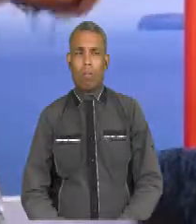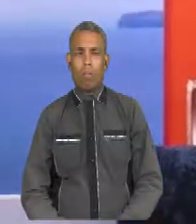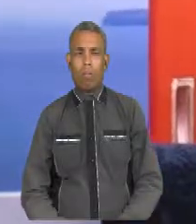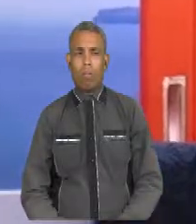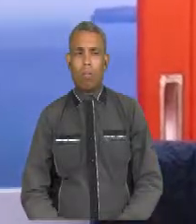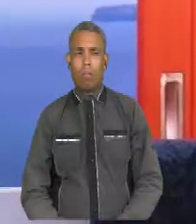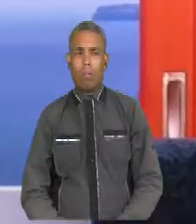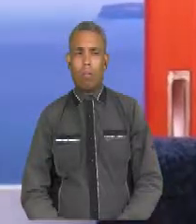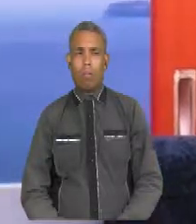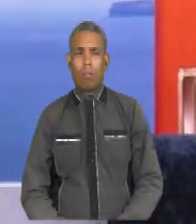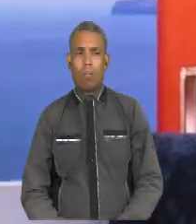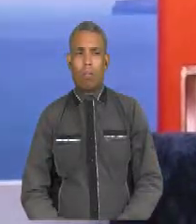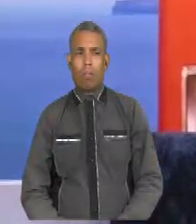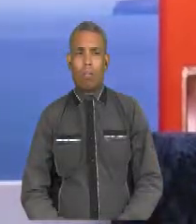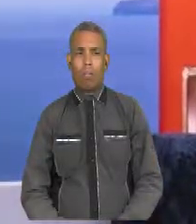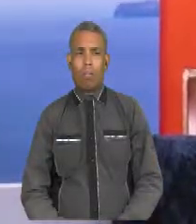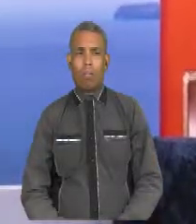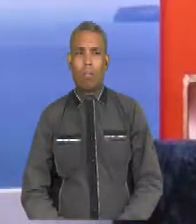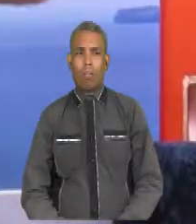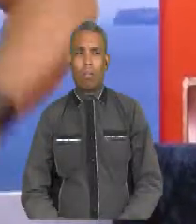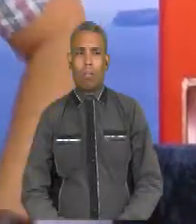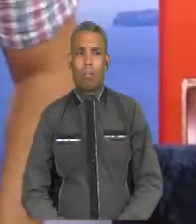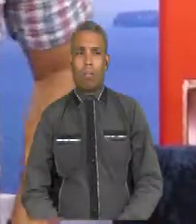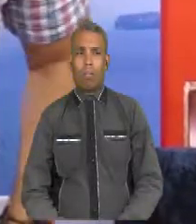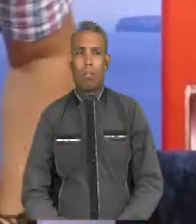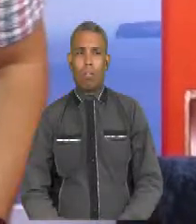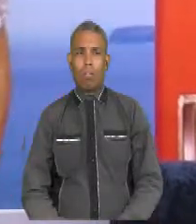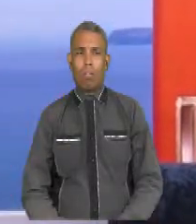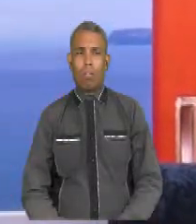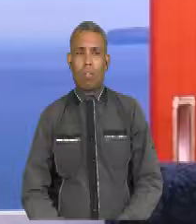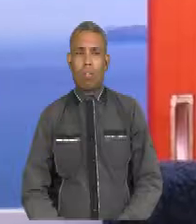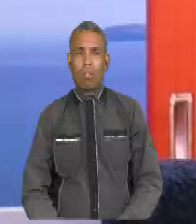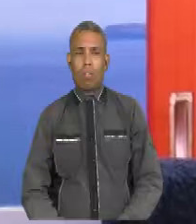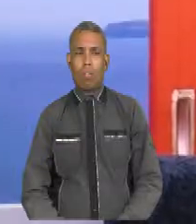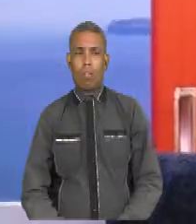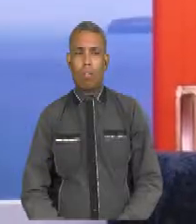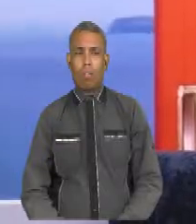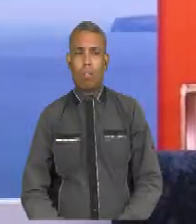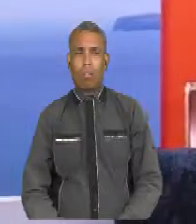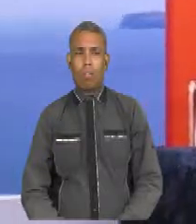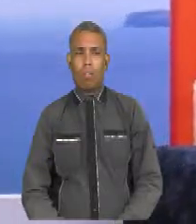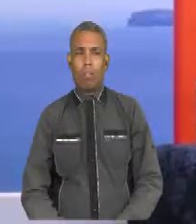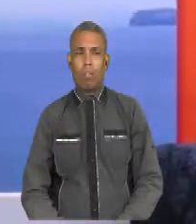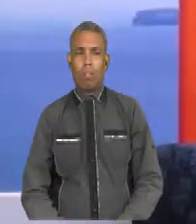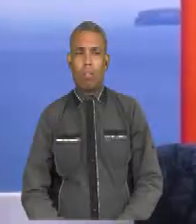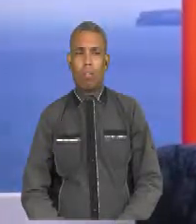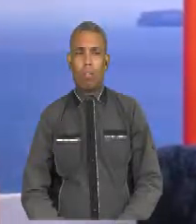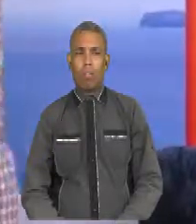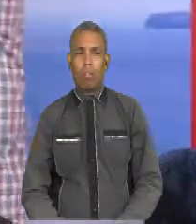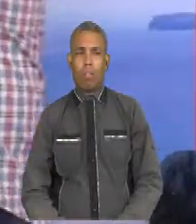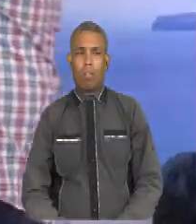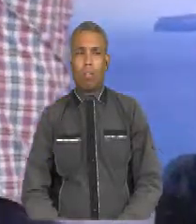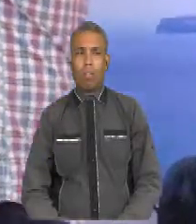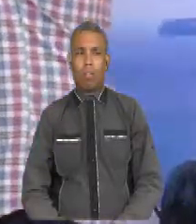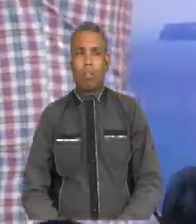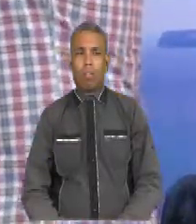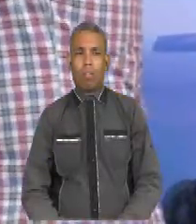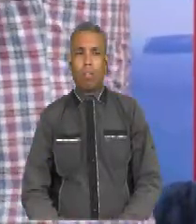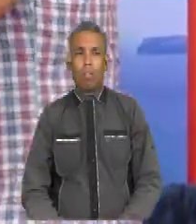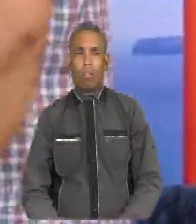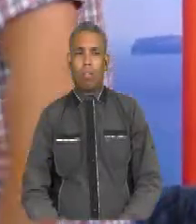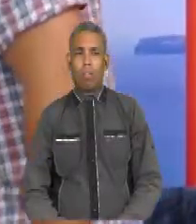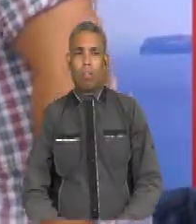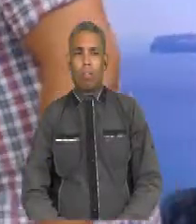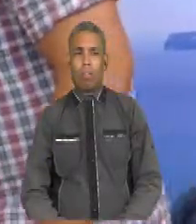vida, más de esa luz en tu mirar. Razones hay de más para alejarme, pero en verdad